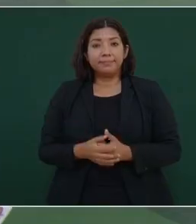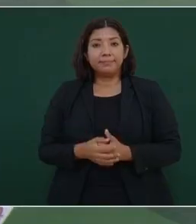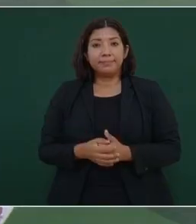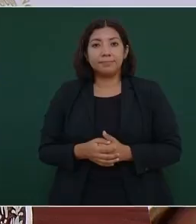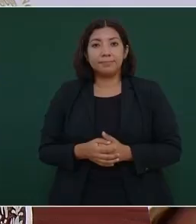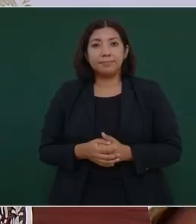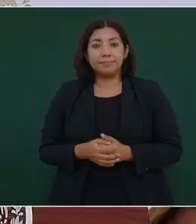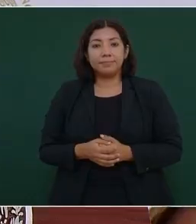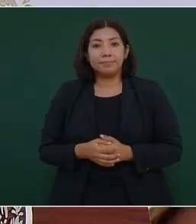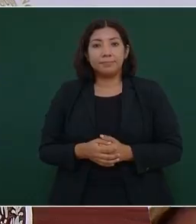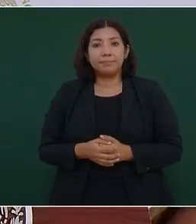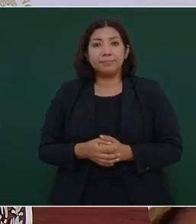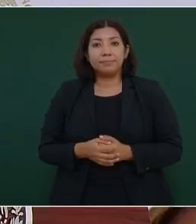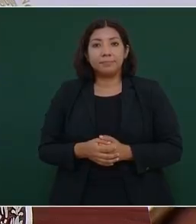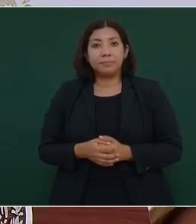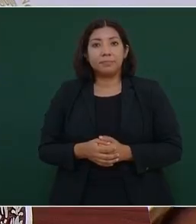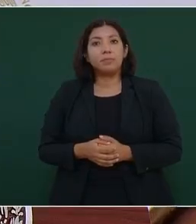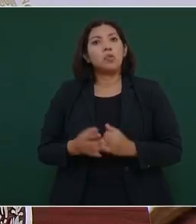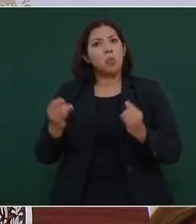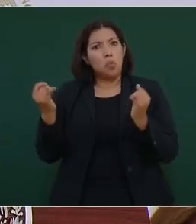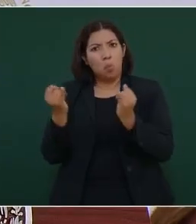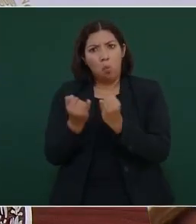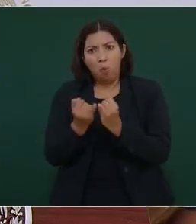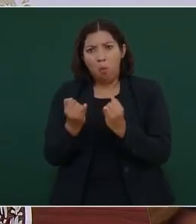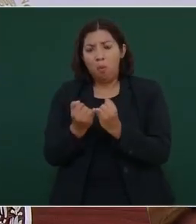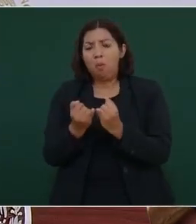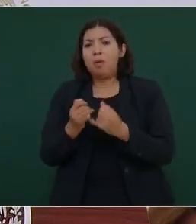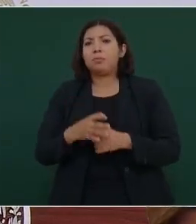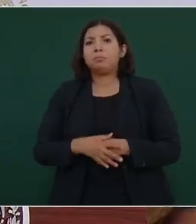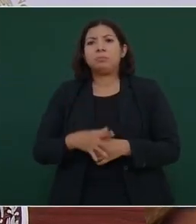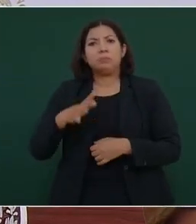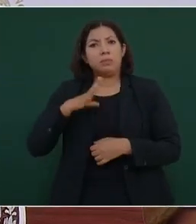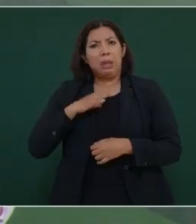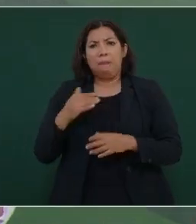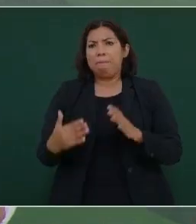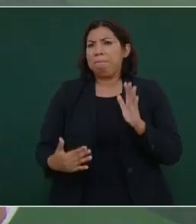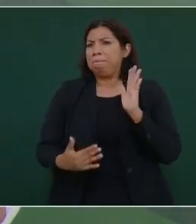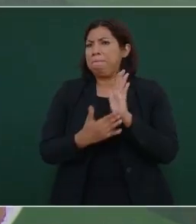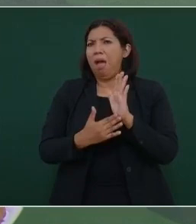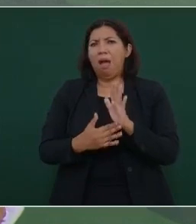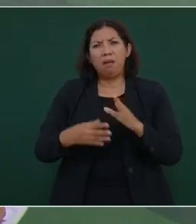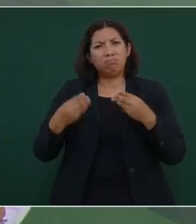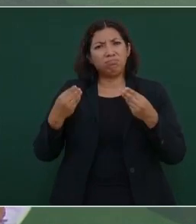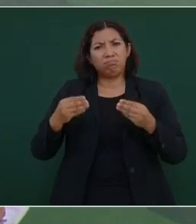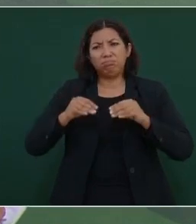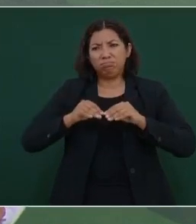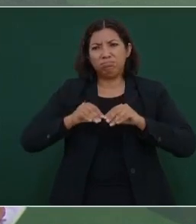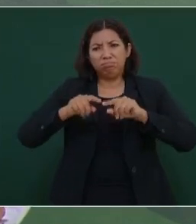sí, miles de hectáreas de reservas naturales y playas públicas,